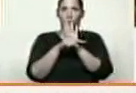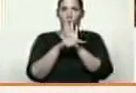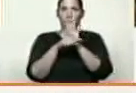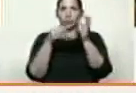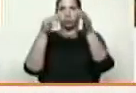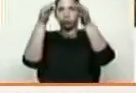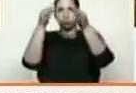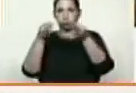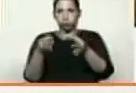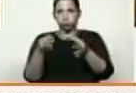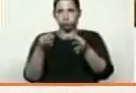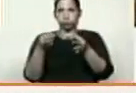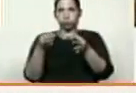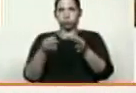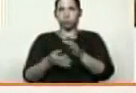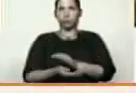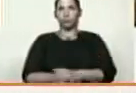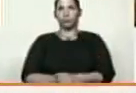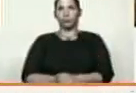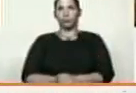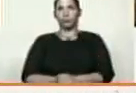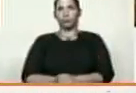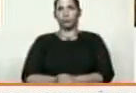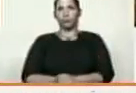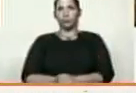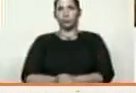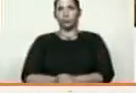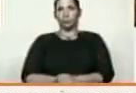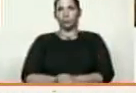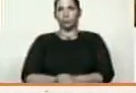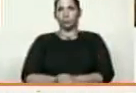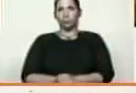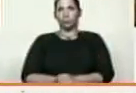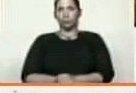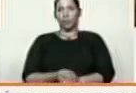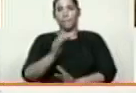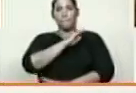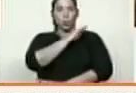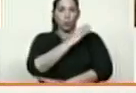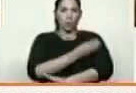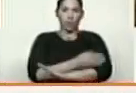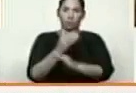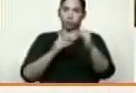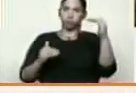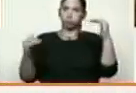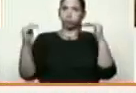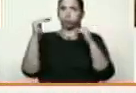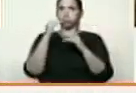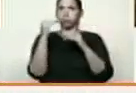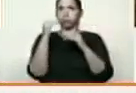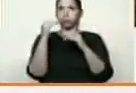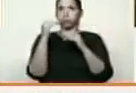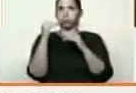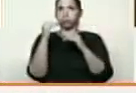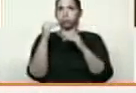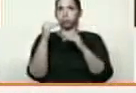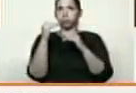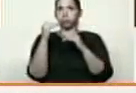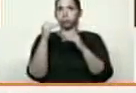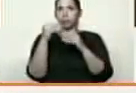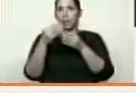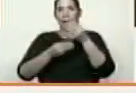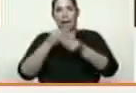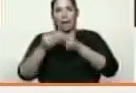extraordinario, temporal, que está investido de poderes excepcionales, entre los cuales está elaborar